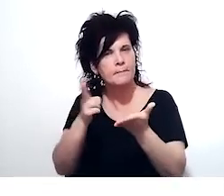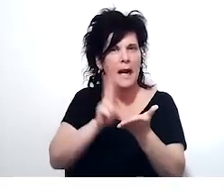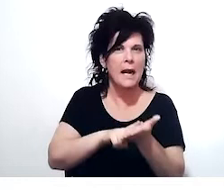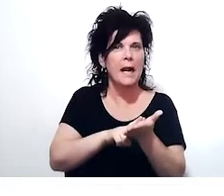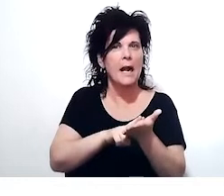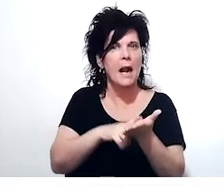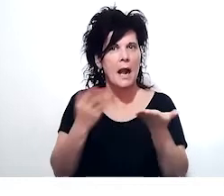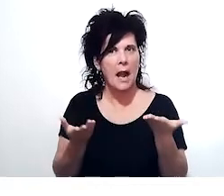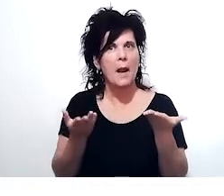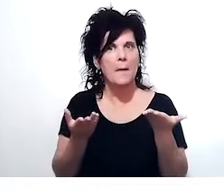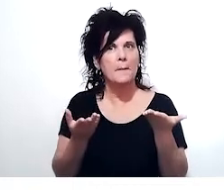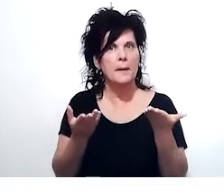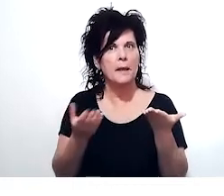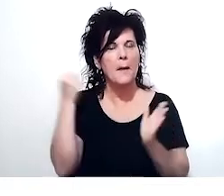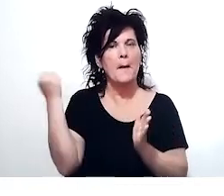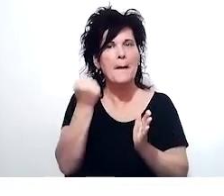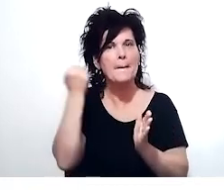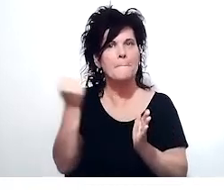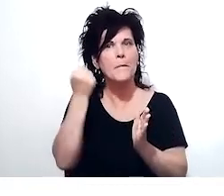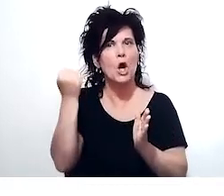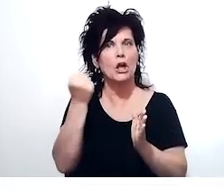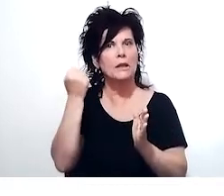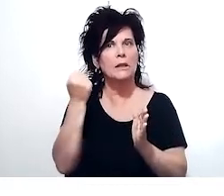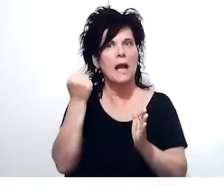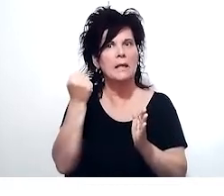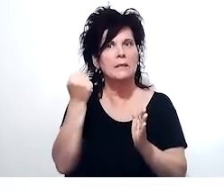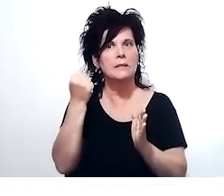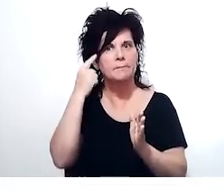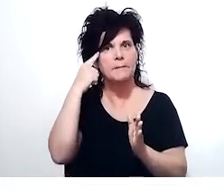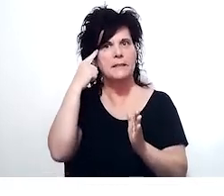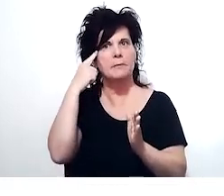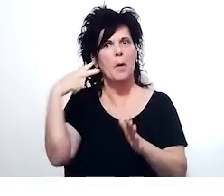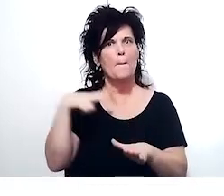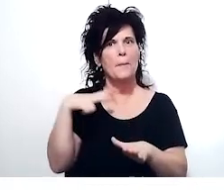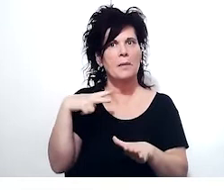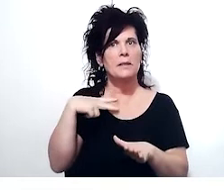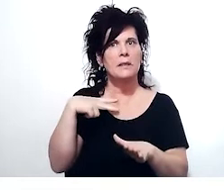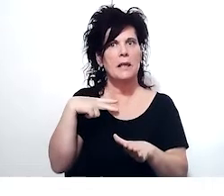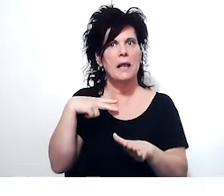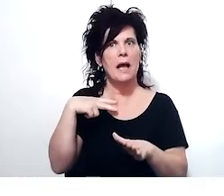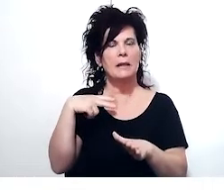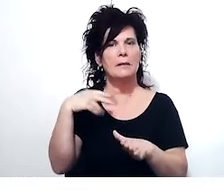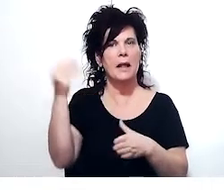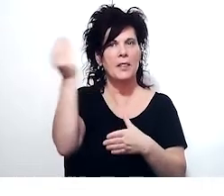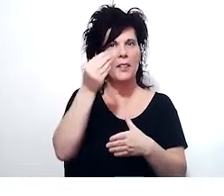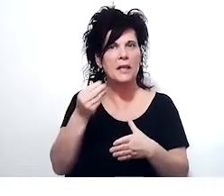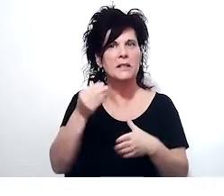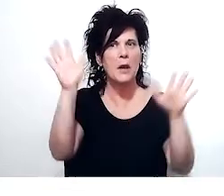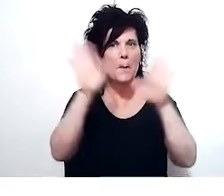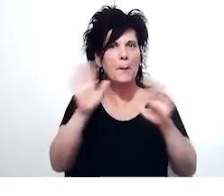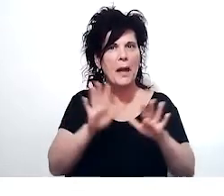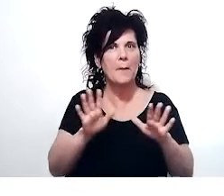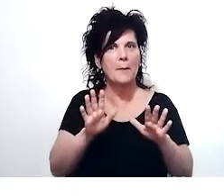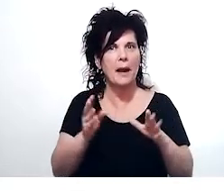vuelve otra vez a resaltar esta idea de la privacidad por diseño. Se